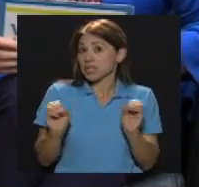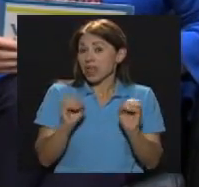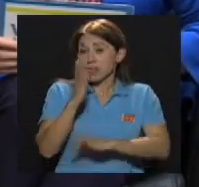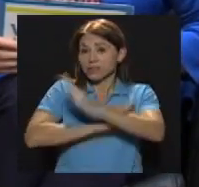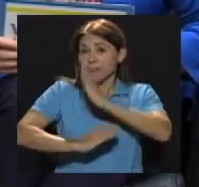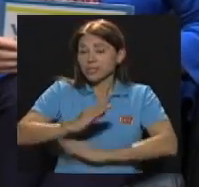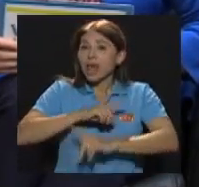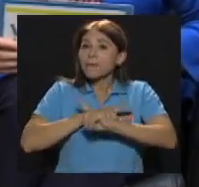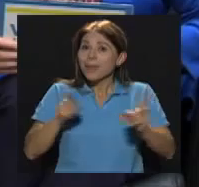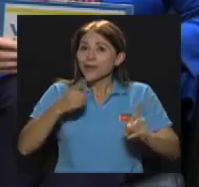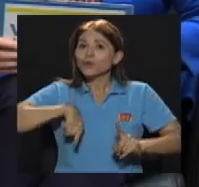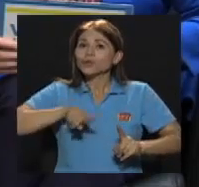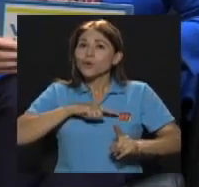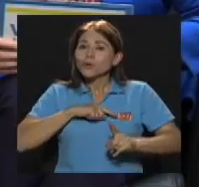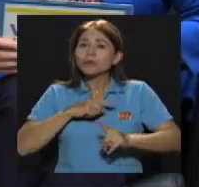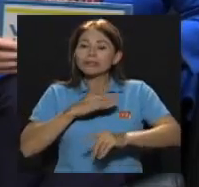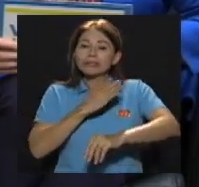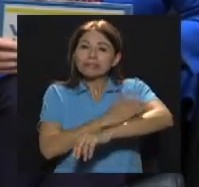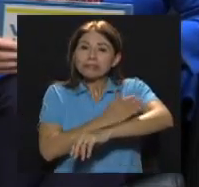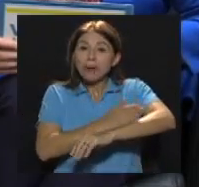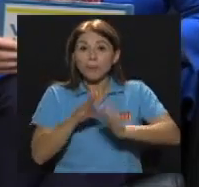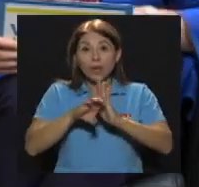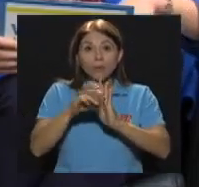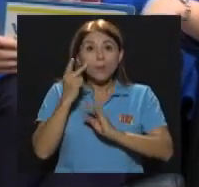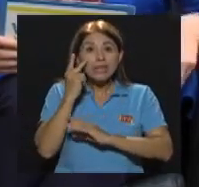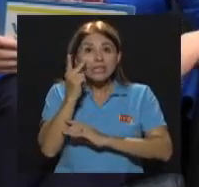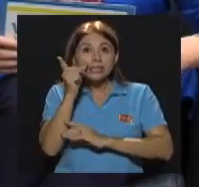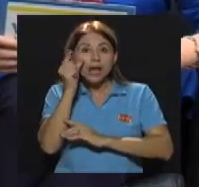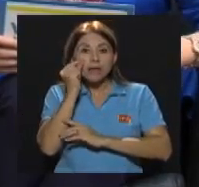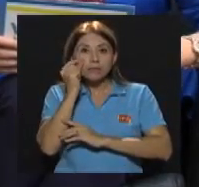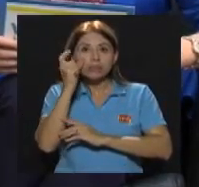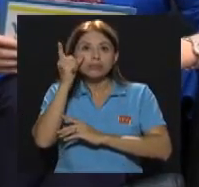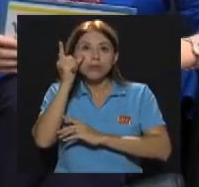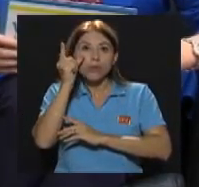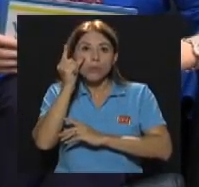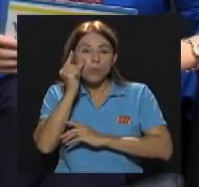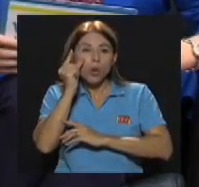perdiendo nuestros sentidos como la vista, el oído y